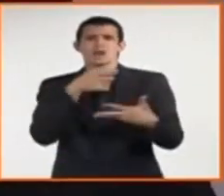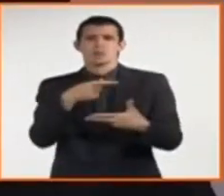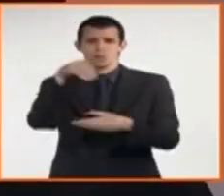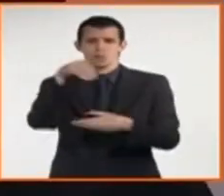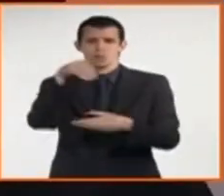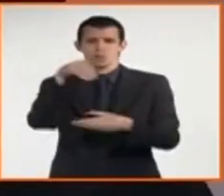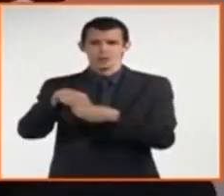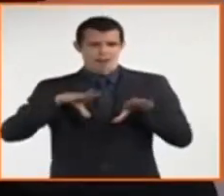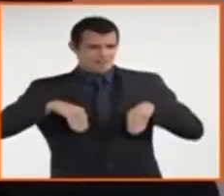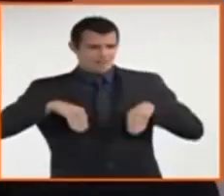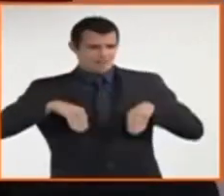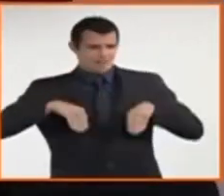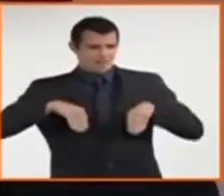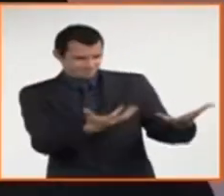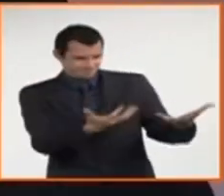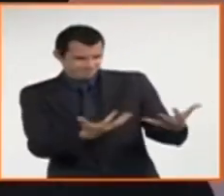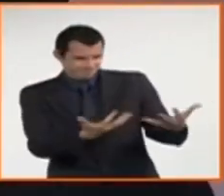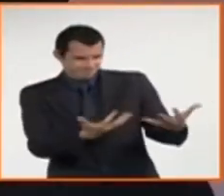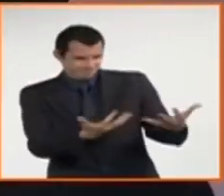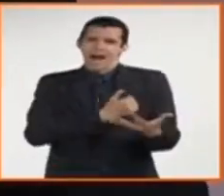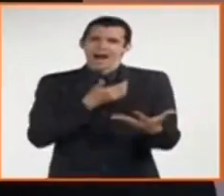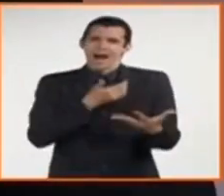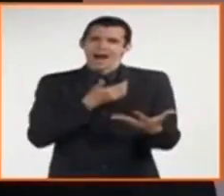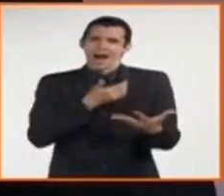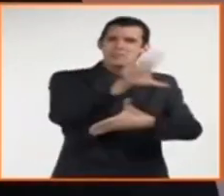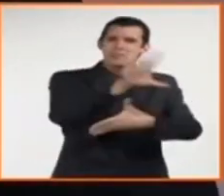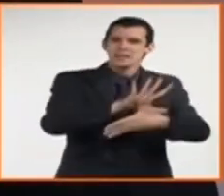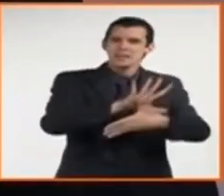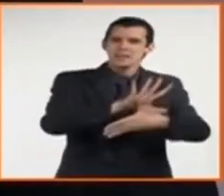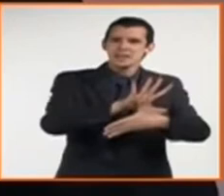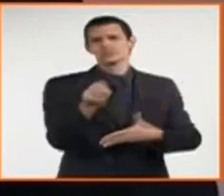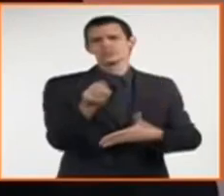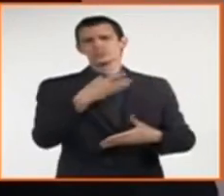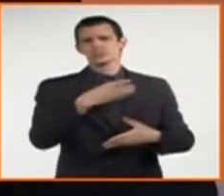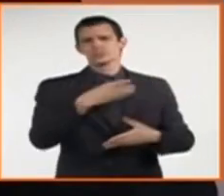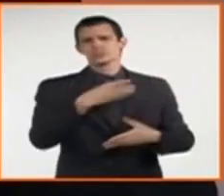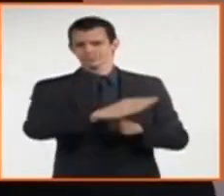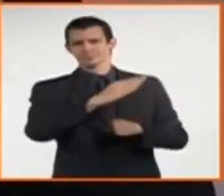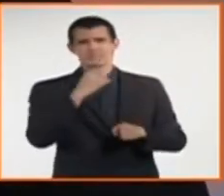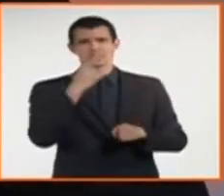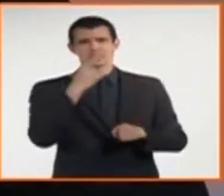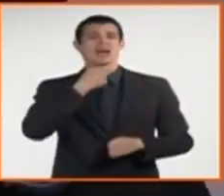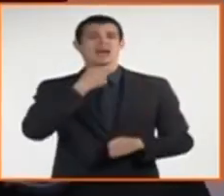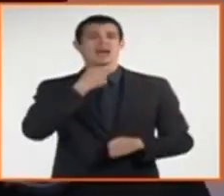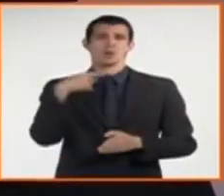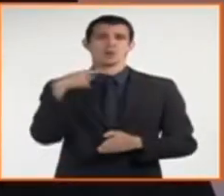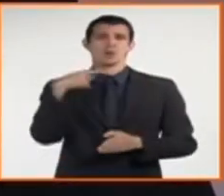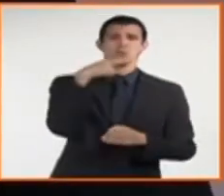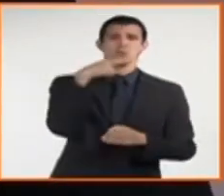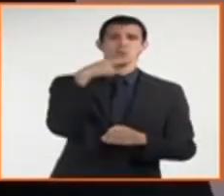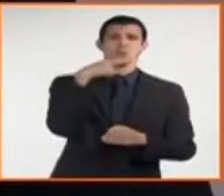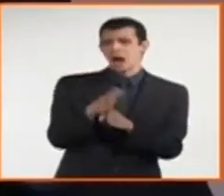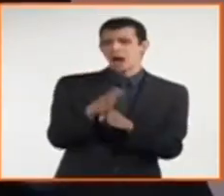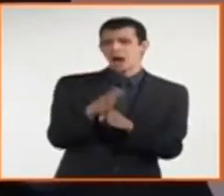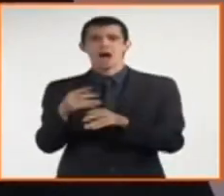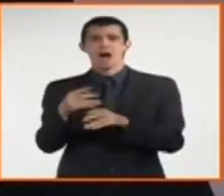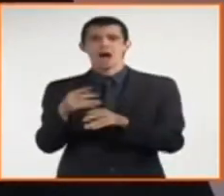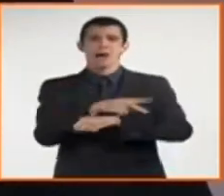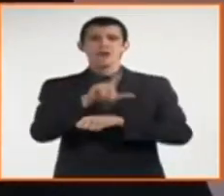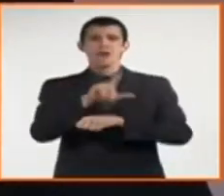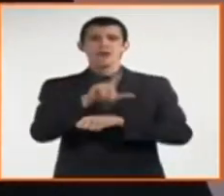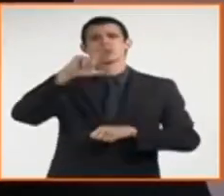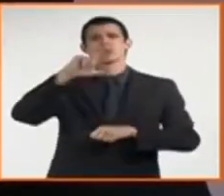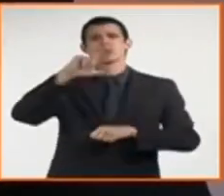fascismo lo estamos viendo en todo este conflicto de rusia y buscarán cómo se están utilizando la face new las redes